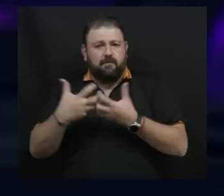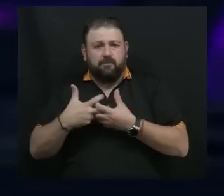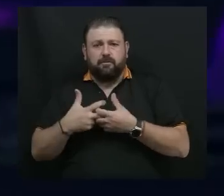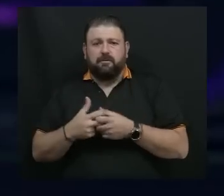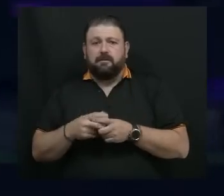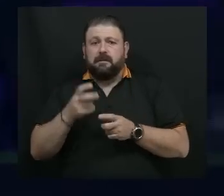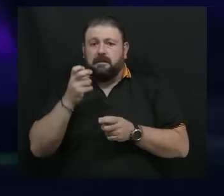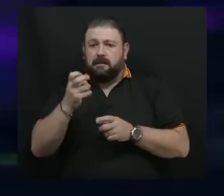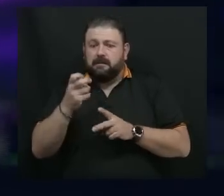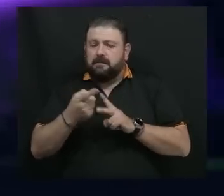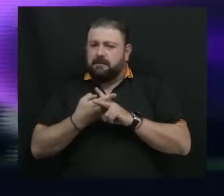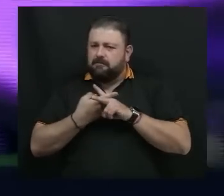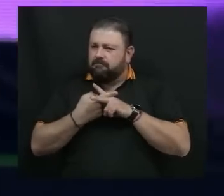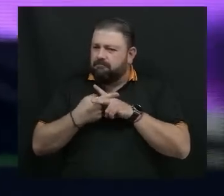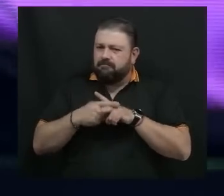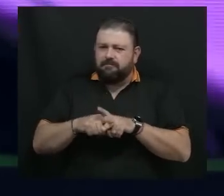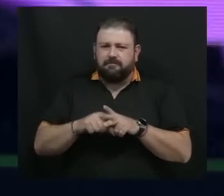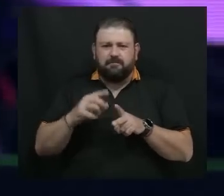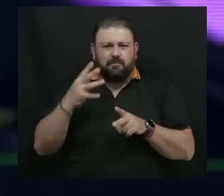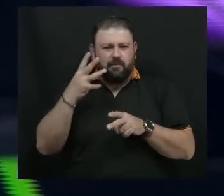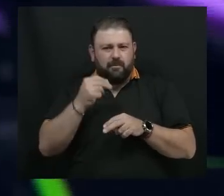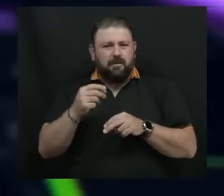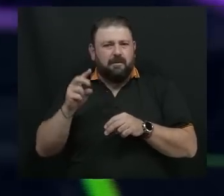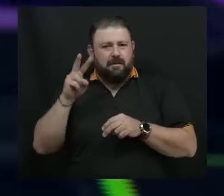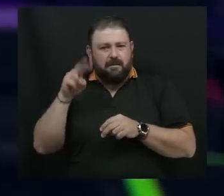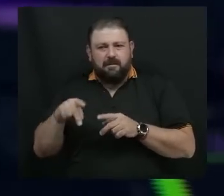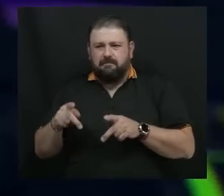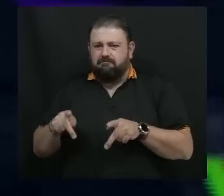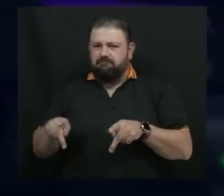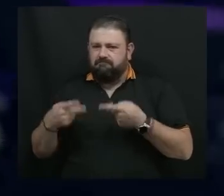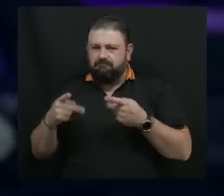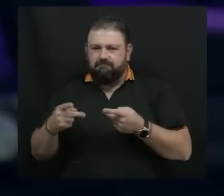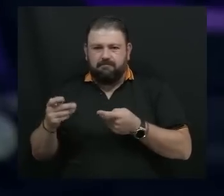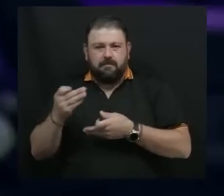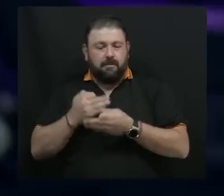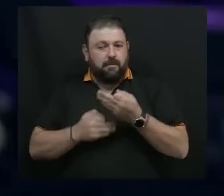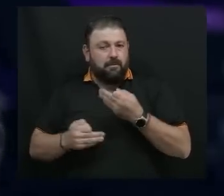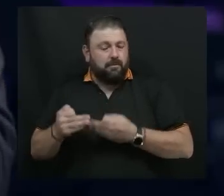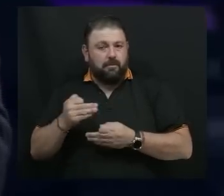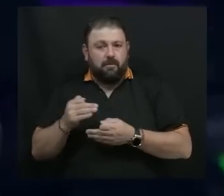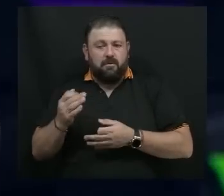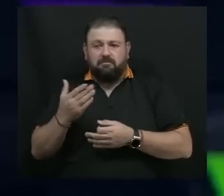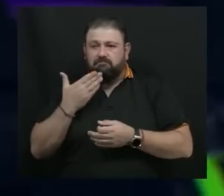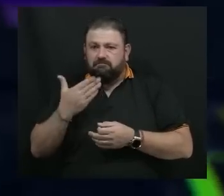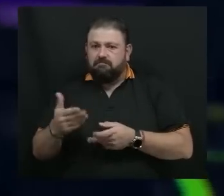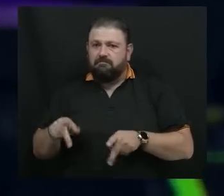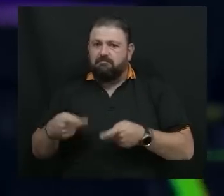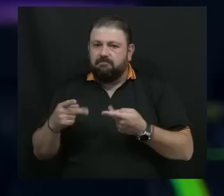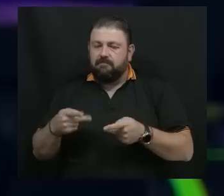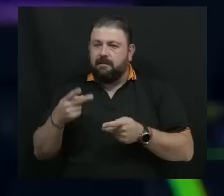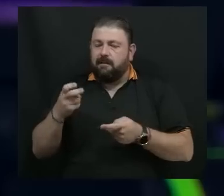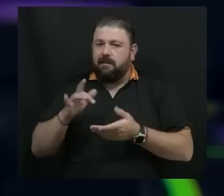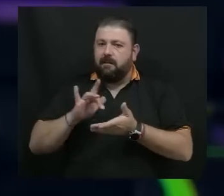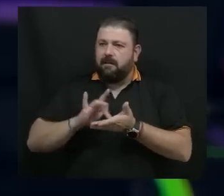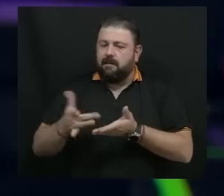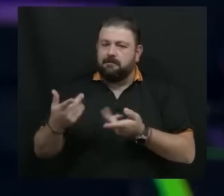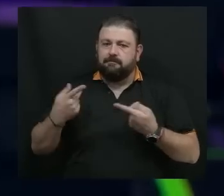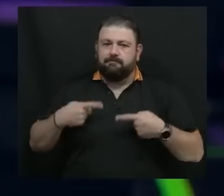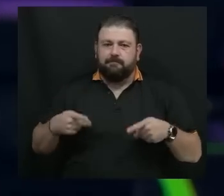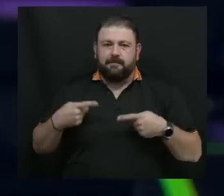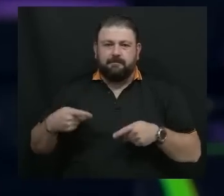Y ahí empieza algo muy bonito y empiezo a vender. Pásate por el departamento de inglés que todas quieren el producto, ¿no? Empiezo a